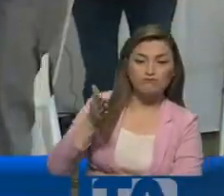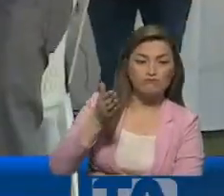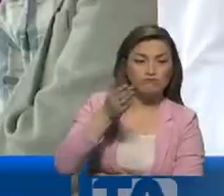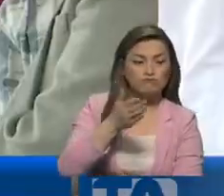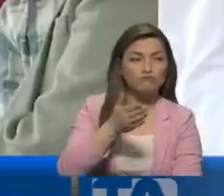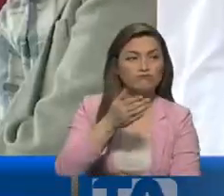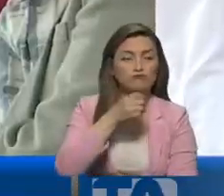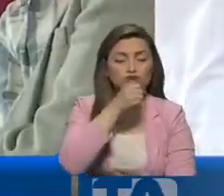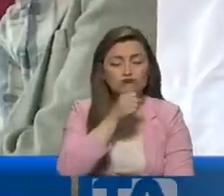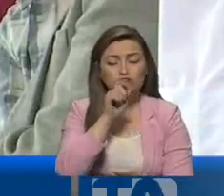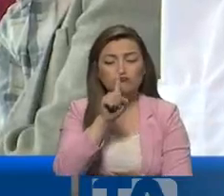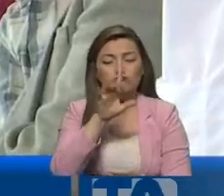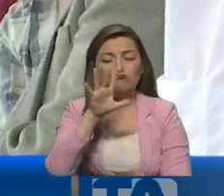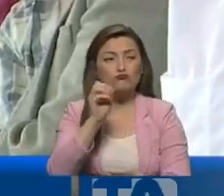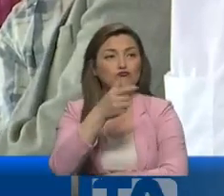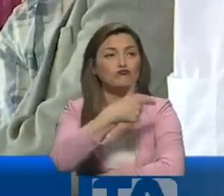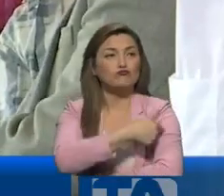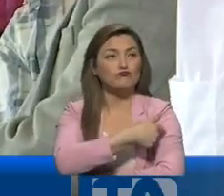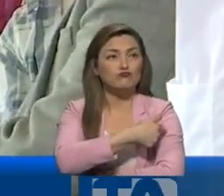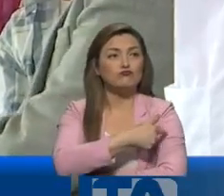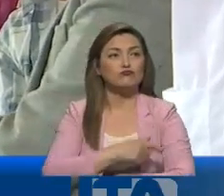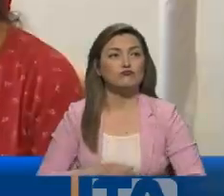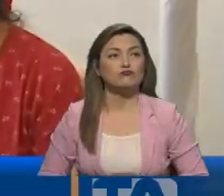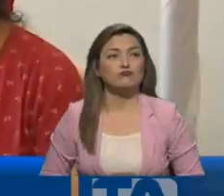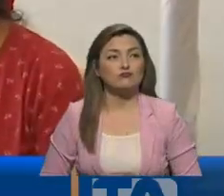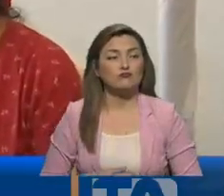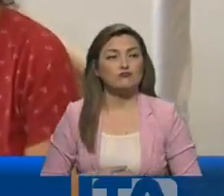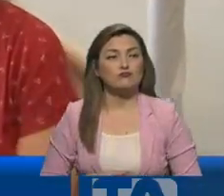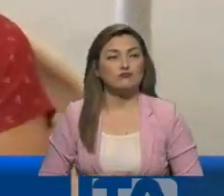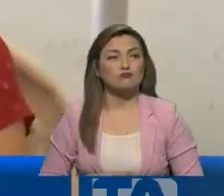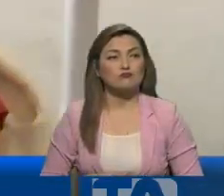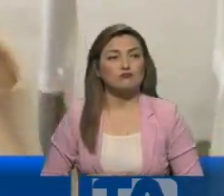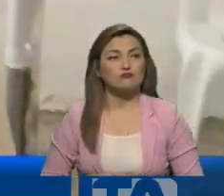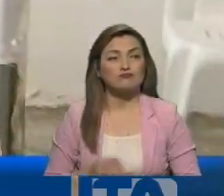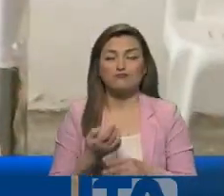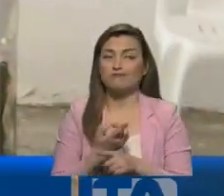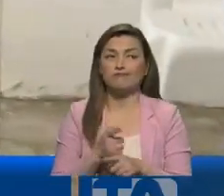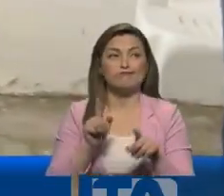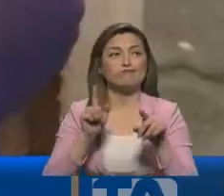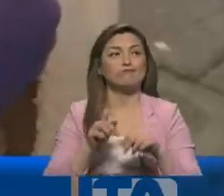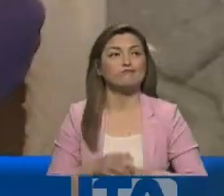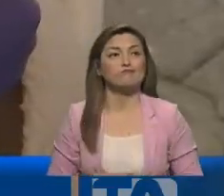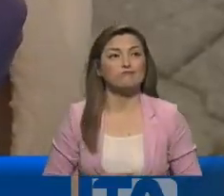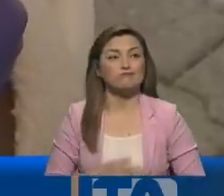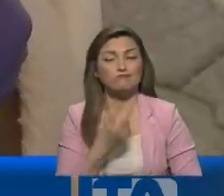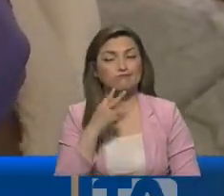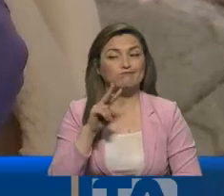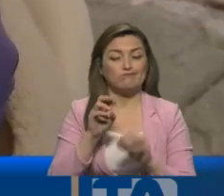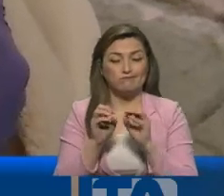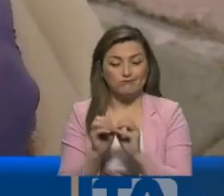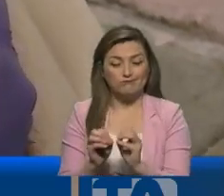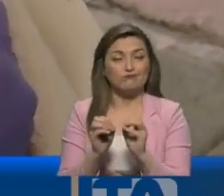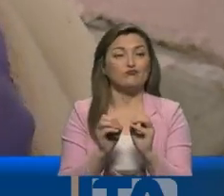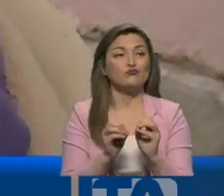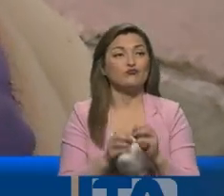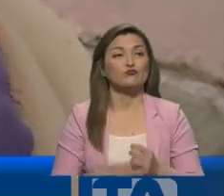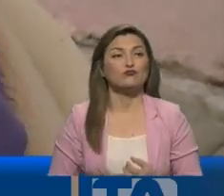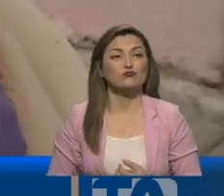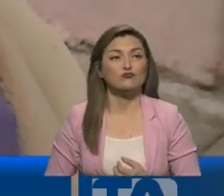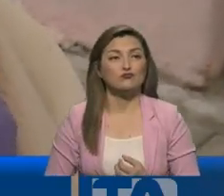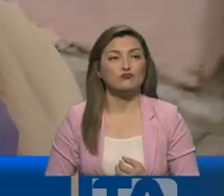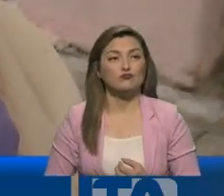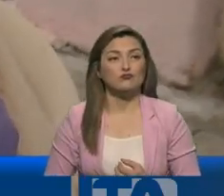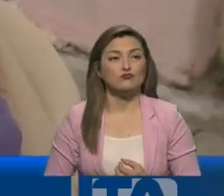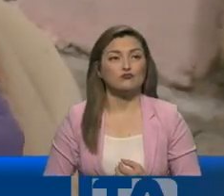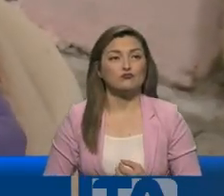150 adultos mayores reciban la primera dosis. Allí el panorama era distinto. Se observaba organización.